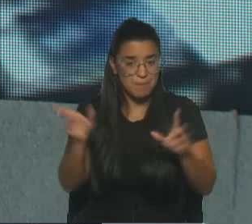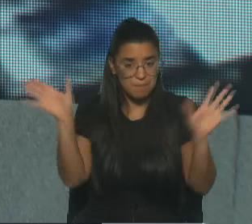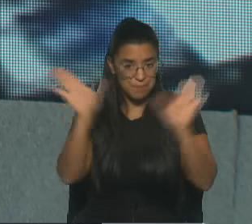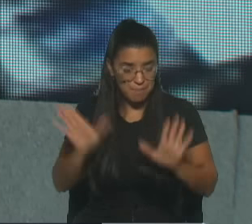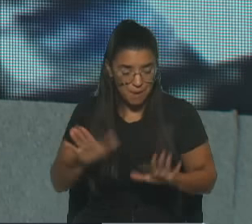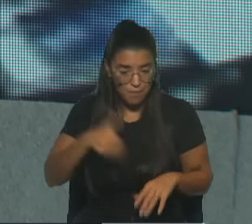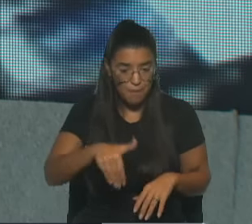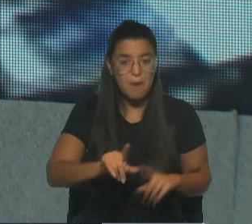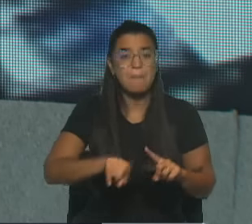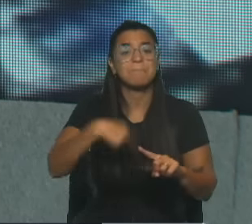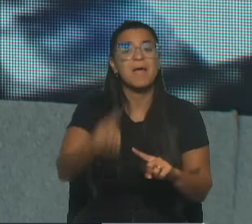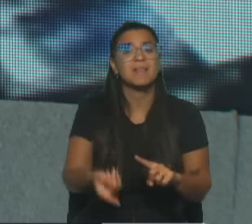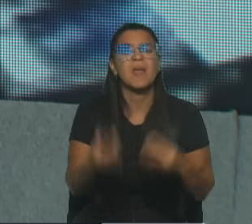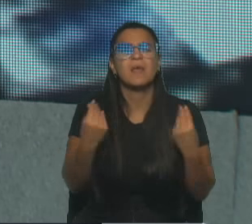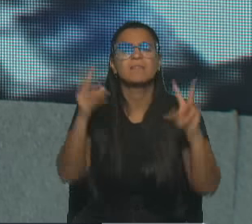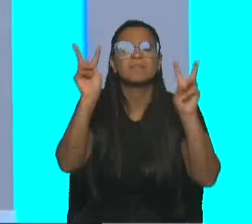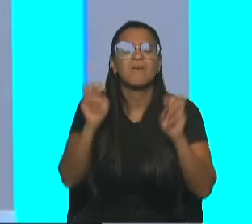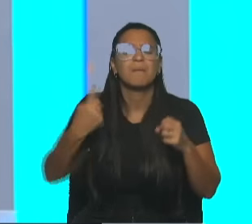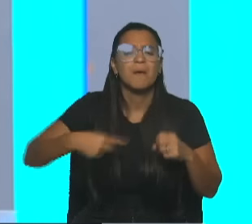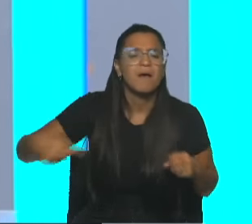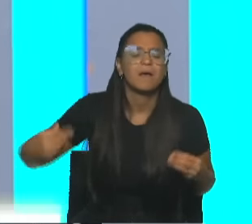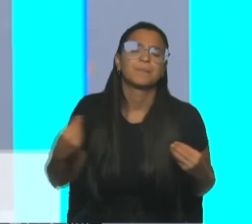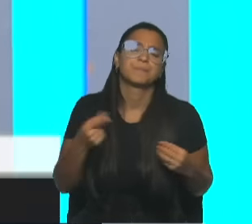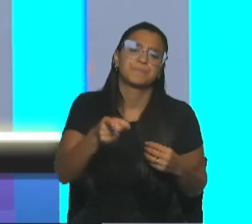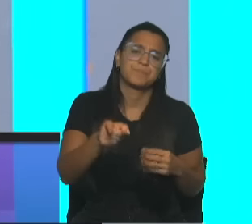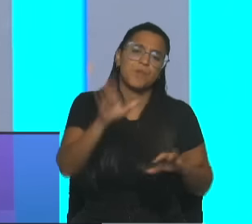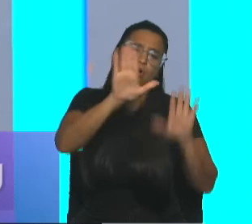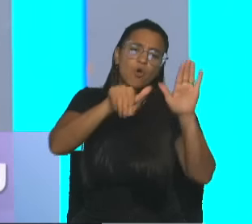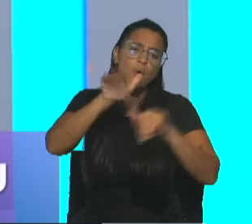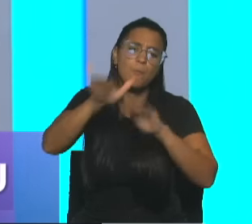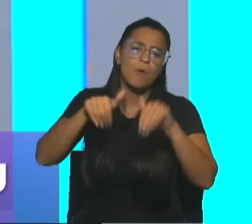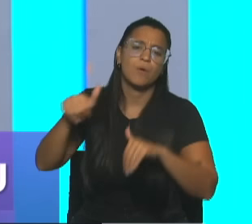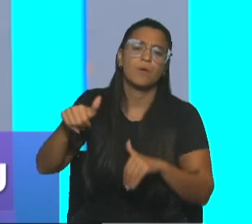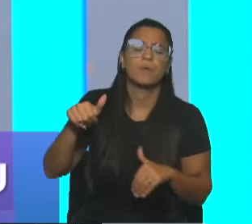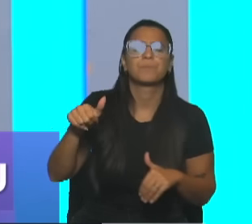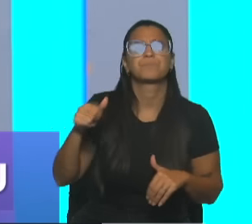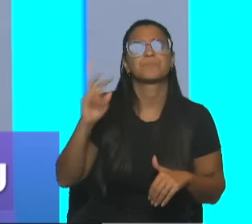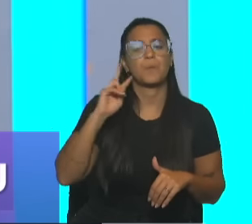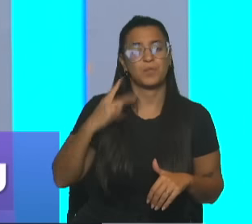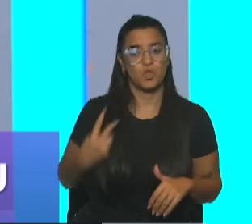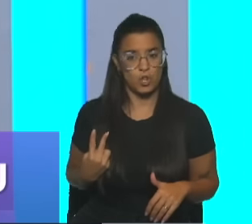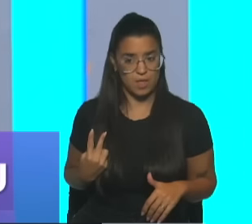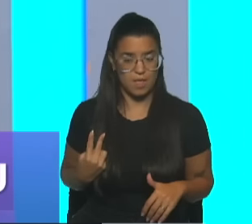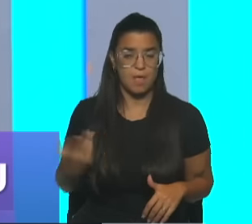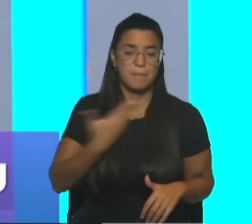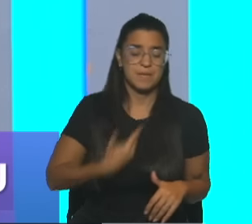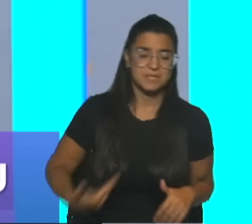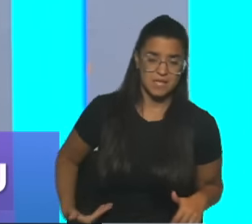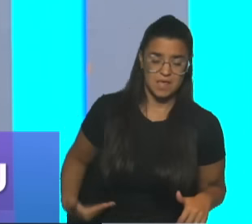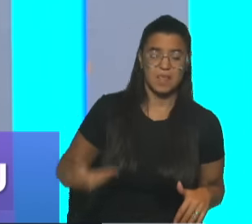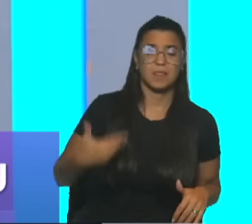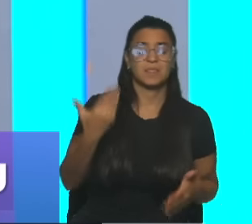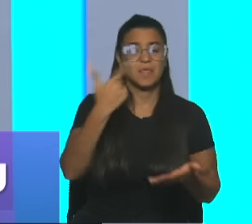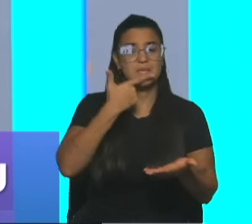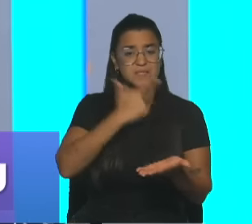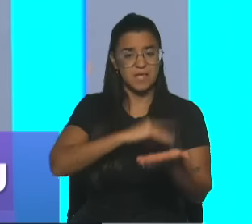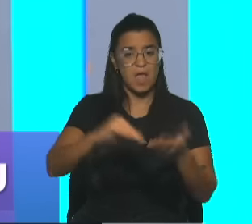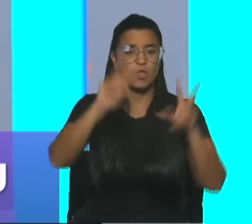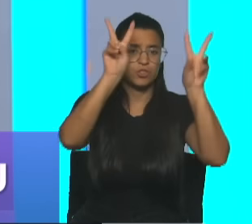sesionar pero mañana con qué Fer claro mañana una convocatoria que hizo Victoria villarruel la presidenta del senado nacional con varios temas